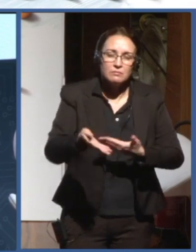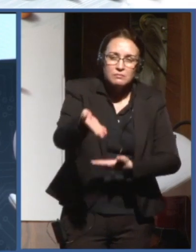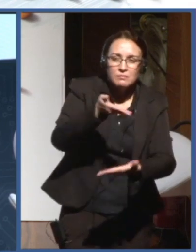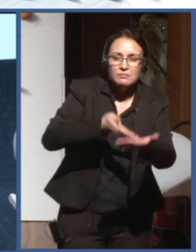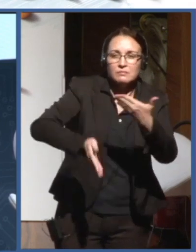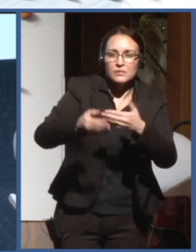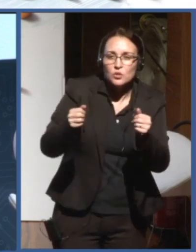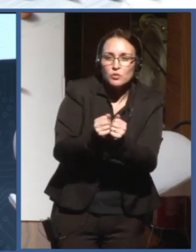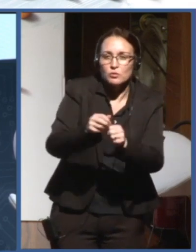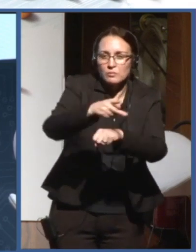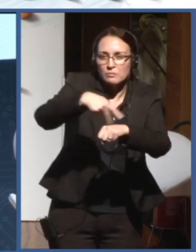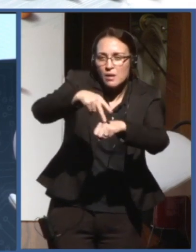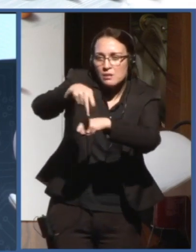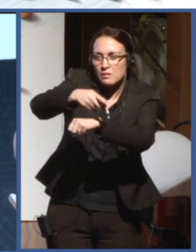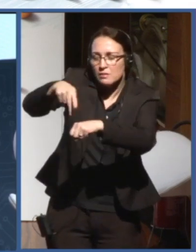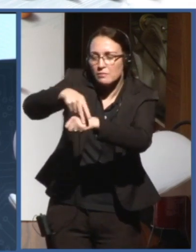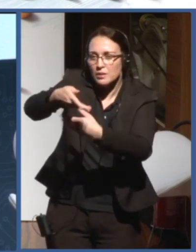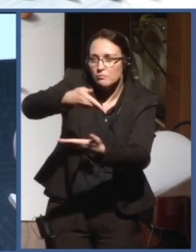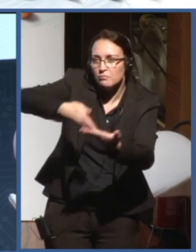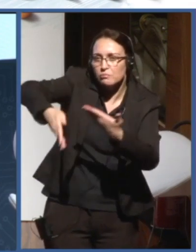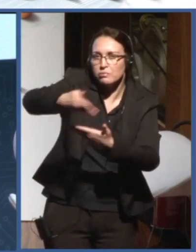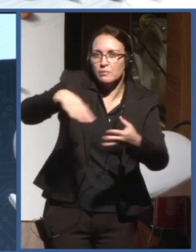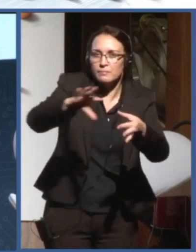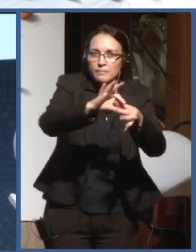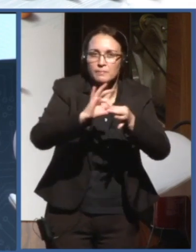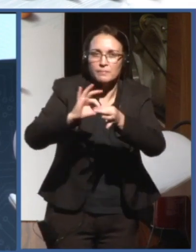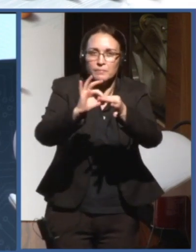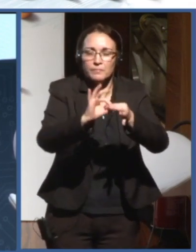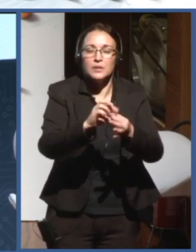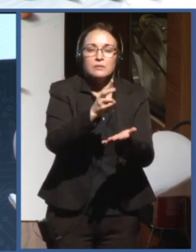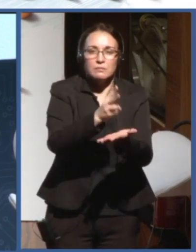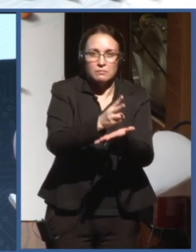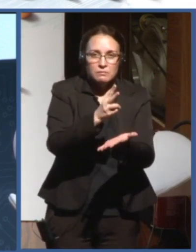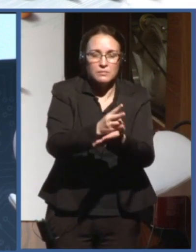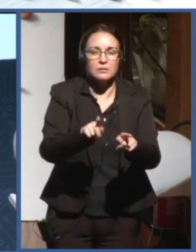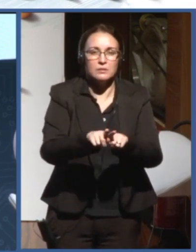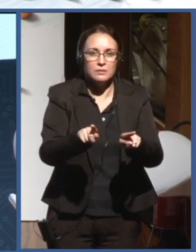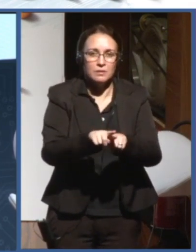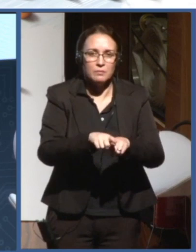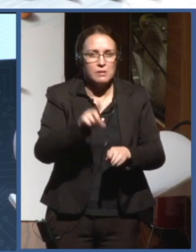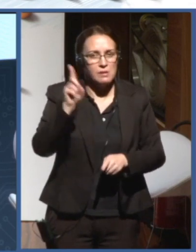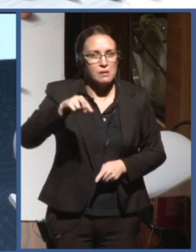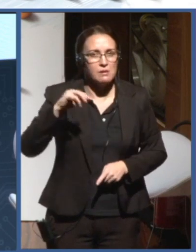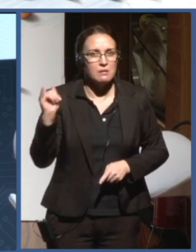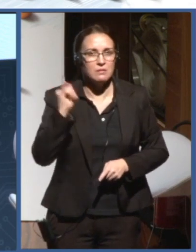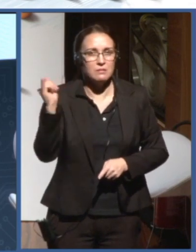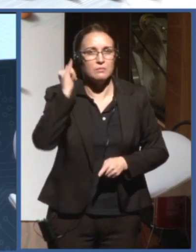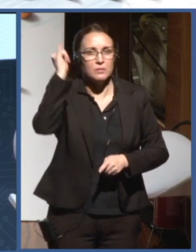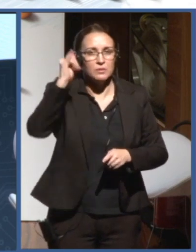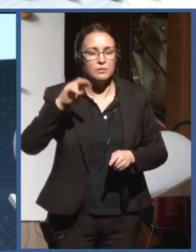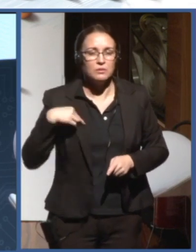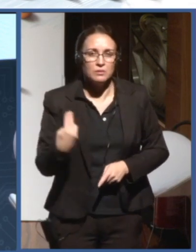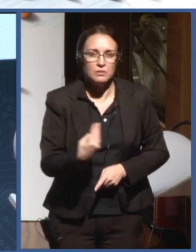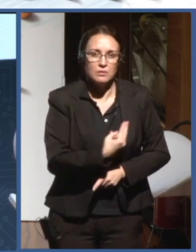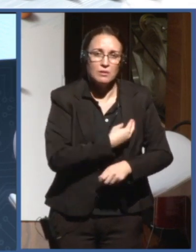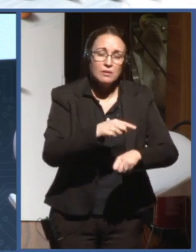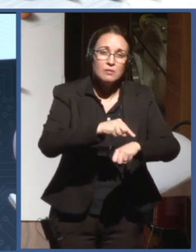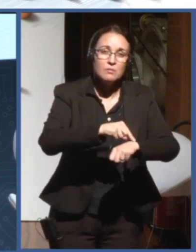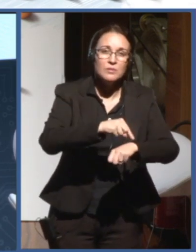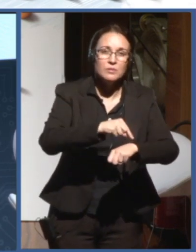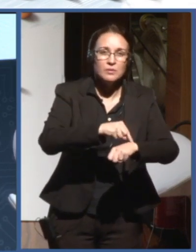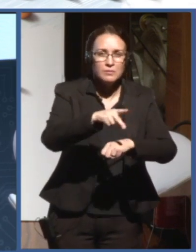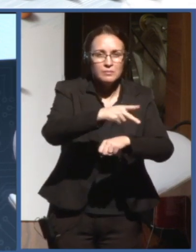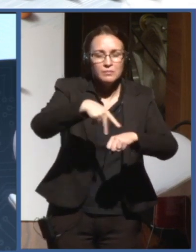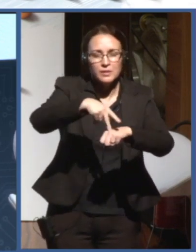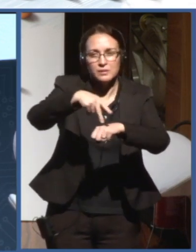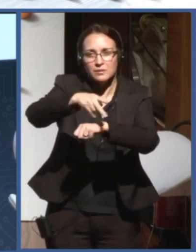importante considerar como decía el profesor que estamos en un momento en que los países tienen que abordar este tema y